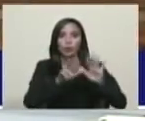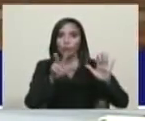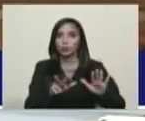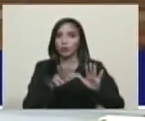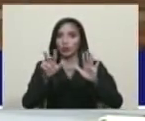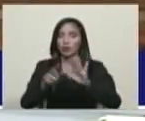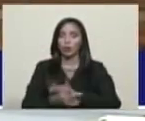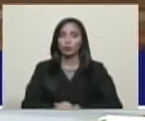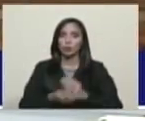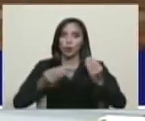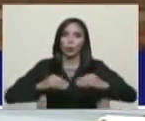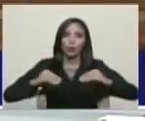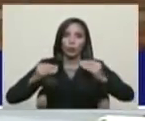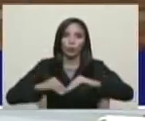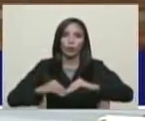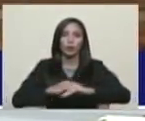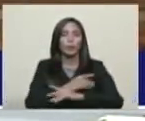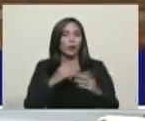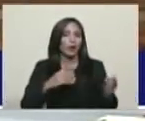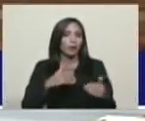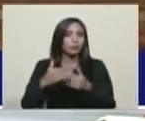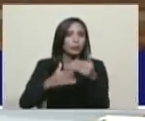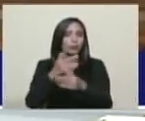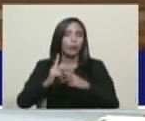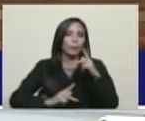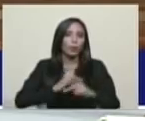488 son alianzas para producir oro.